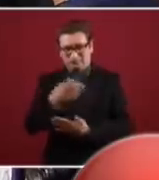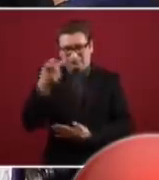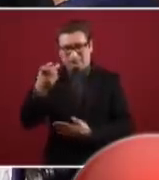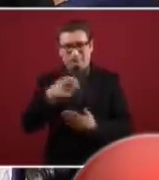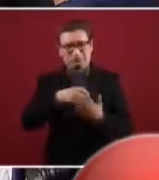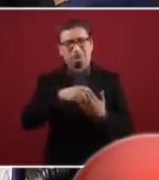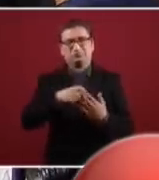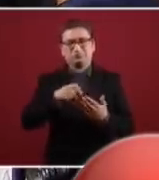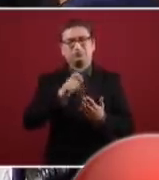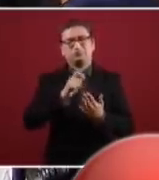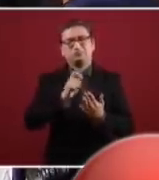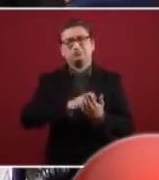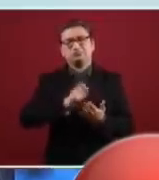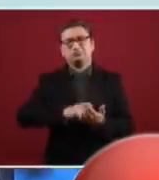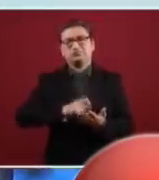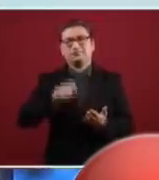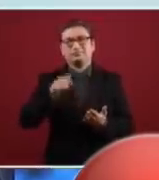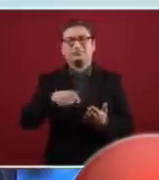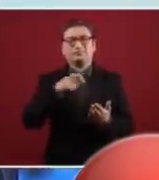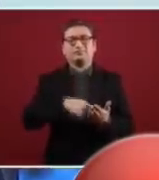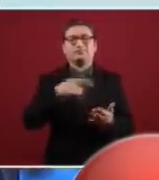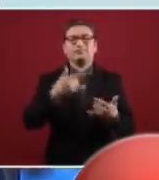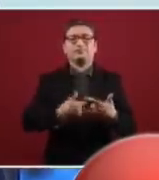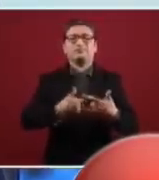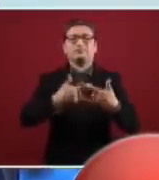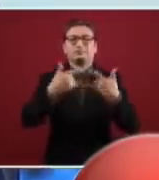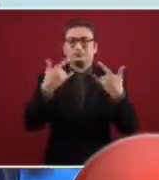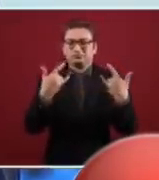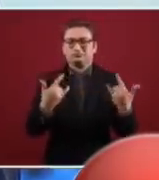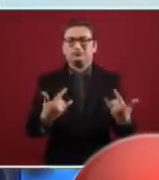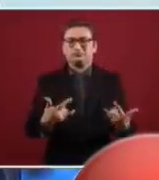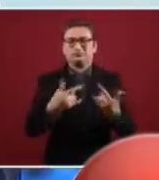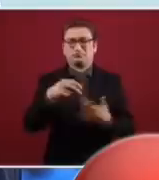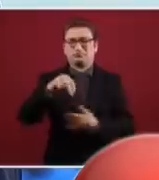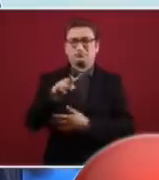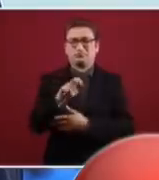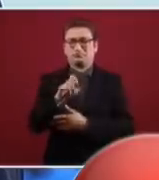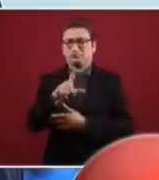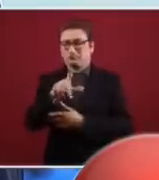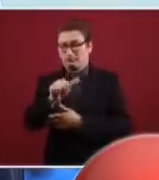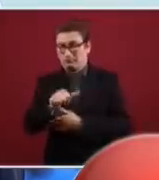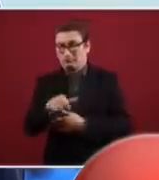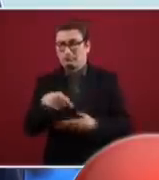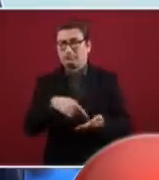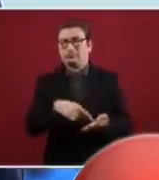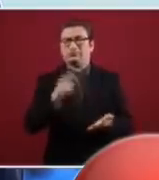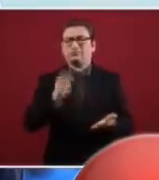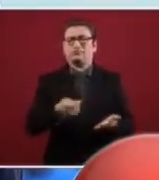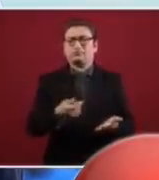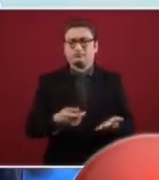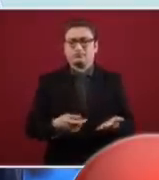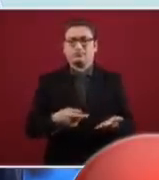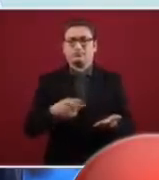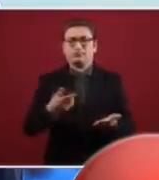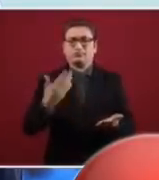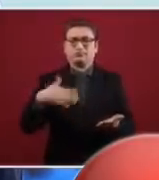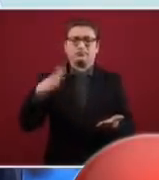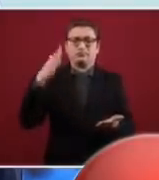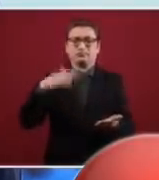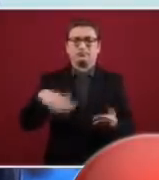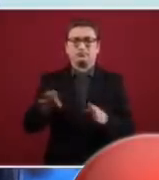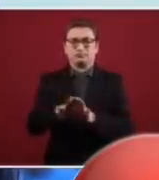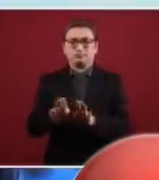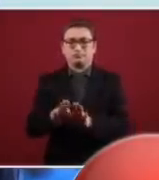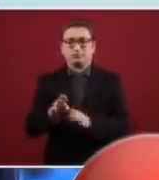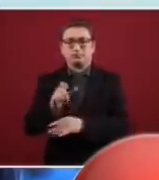Es una novela, es una historia novelada de el asilo